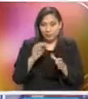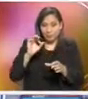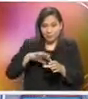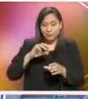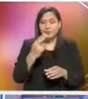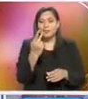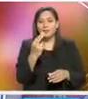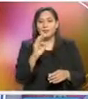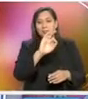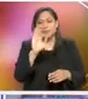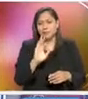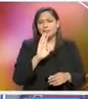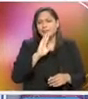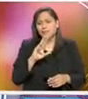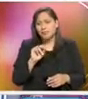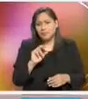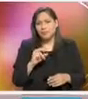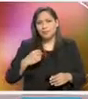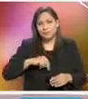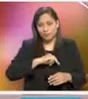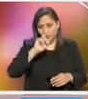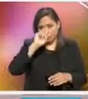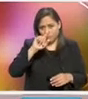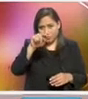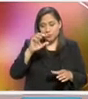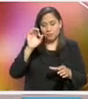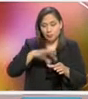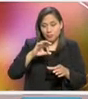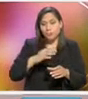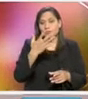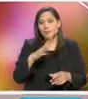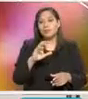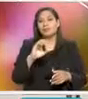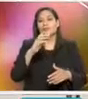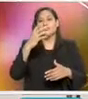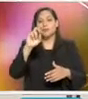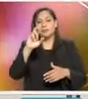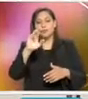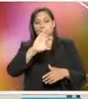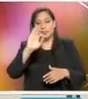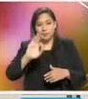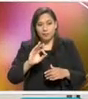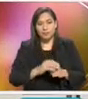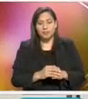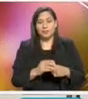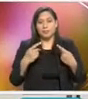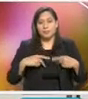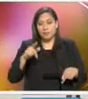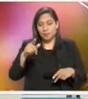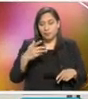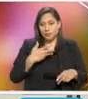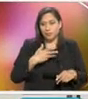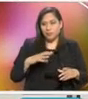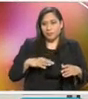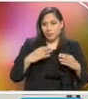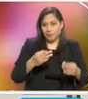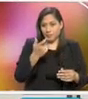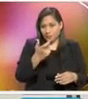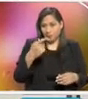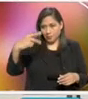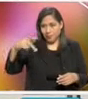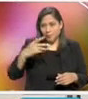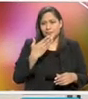traigo un ejercicio. Entonces aquí pues, supongamos que fueron 6,000 pesos más o menos, ¿no? Fueron 6,000 pesos de este gasto, ¿no? Ok. Estos son los gastos fijos,